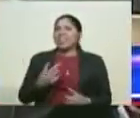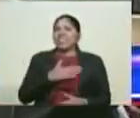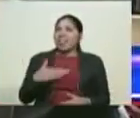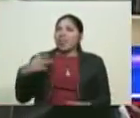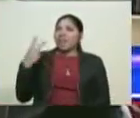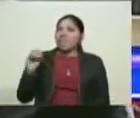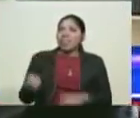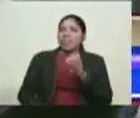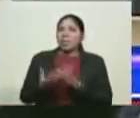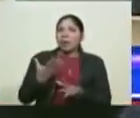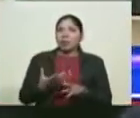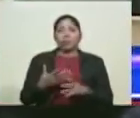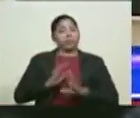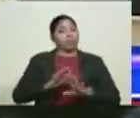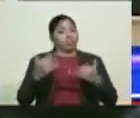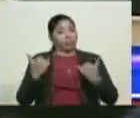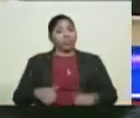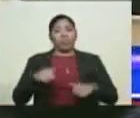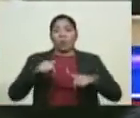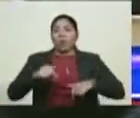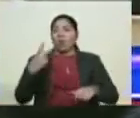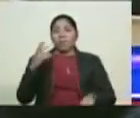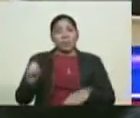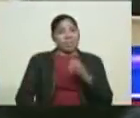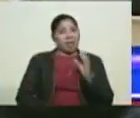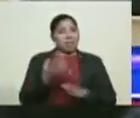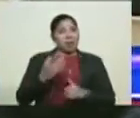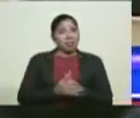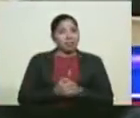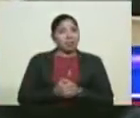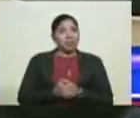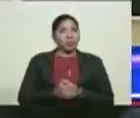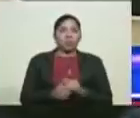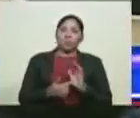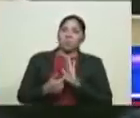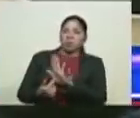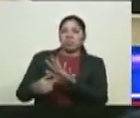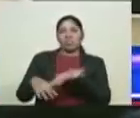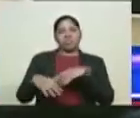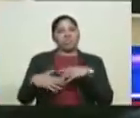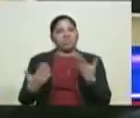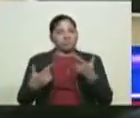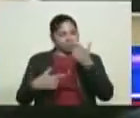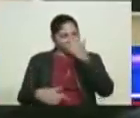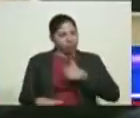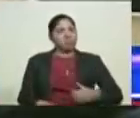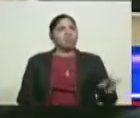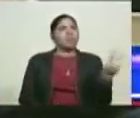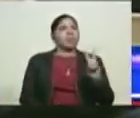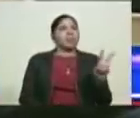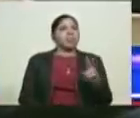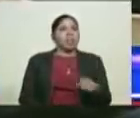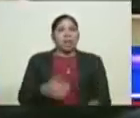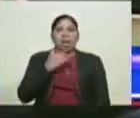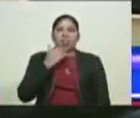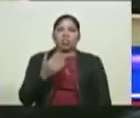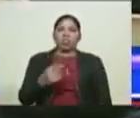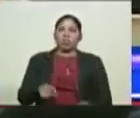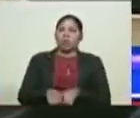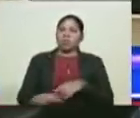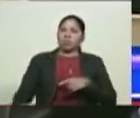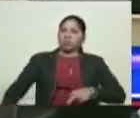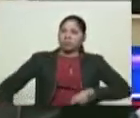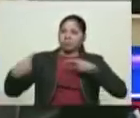quería demostrar de lo que estamos hechos los venezolanos y las venezolanas. A nosotros nadie nos reta. El que nos